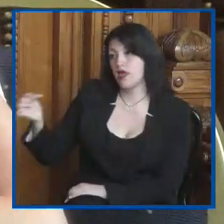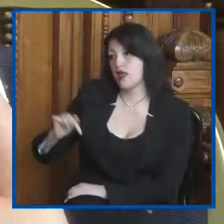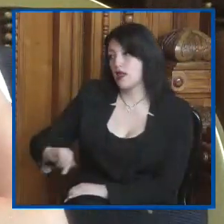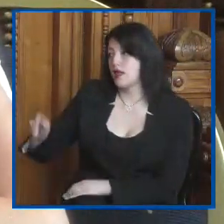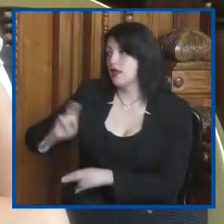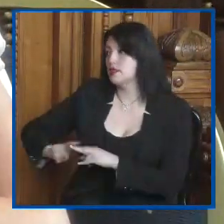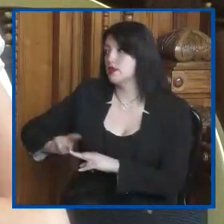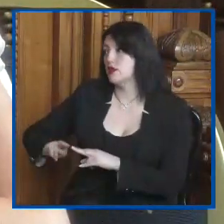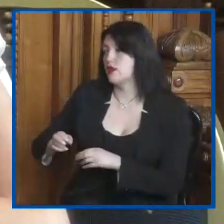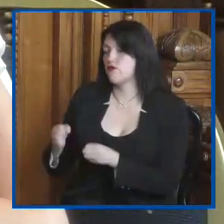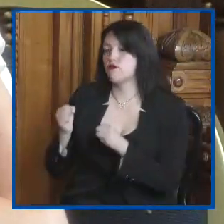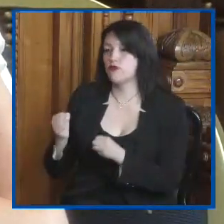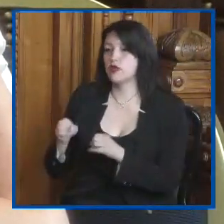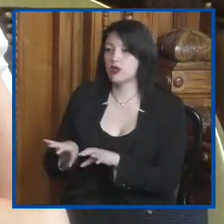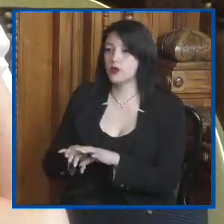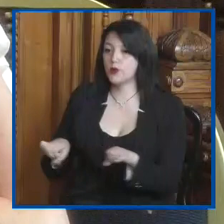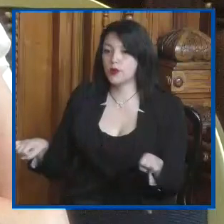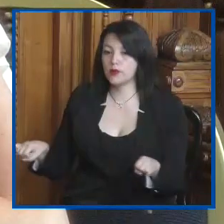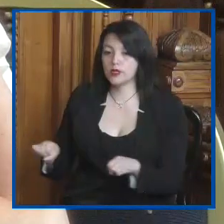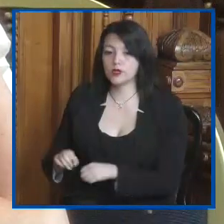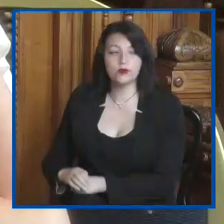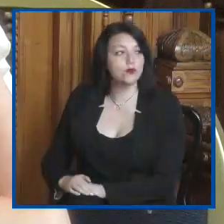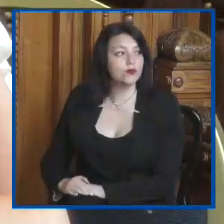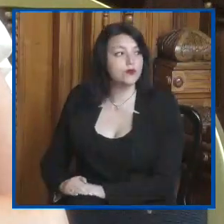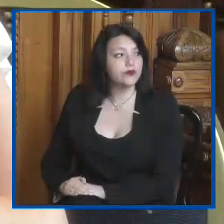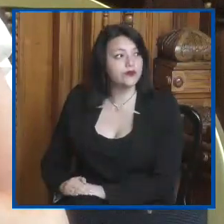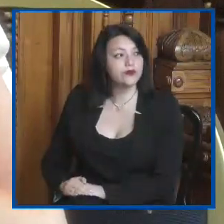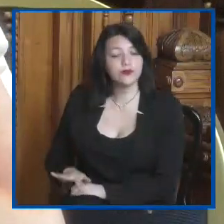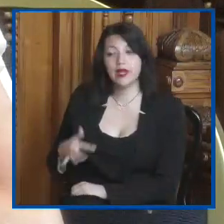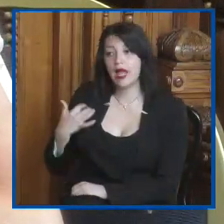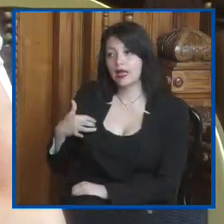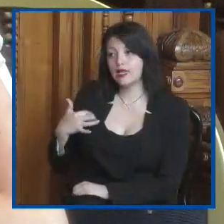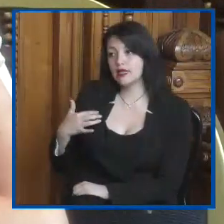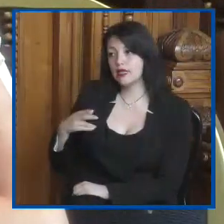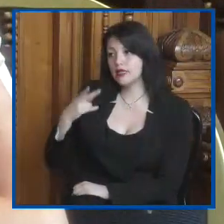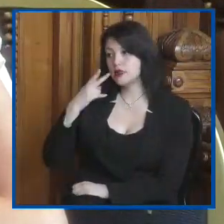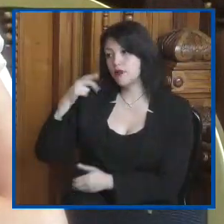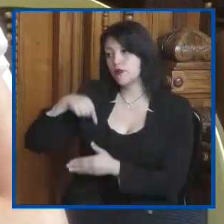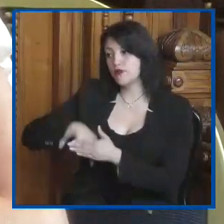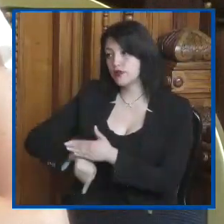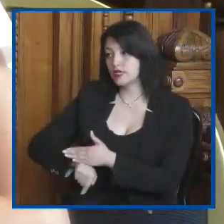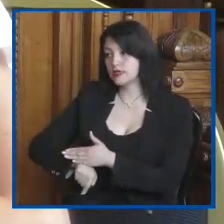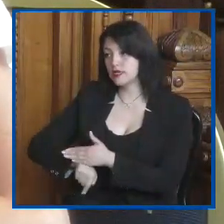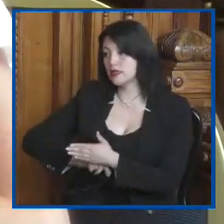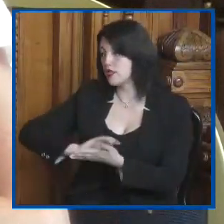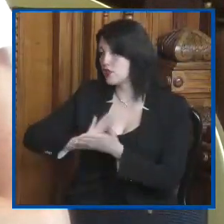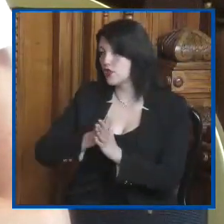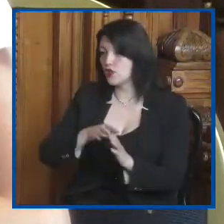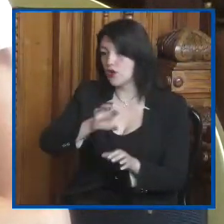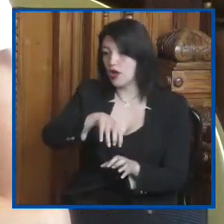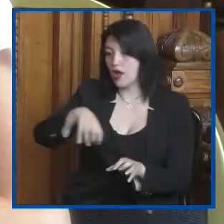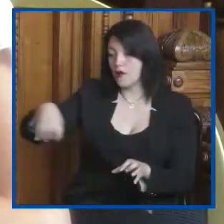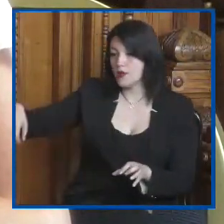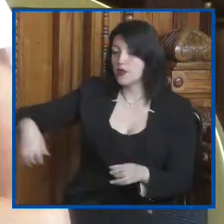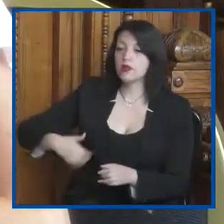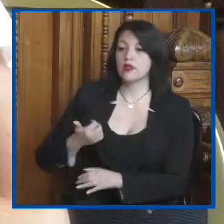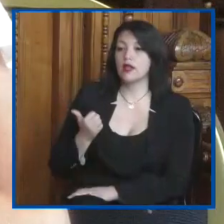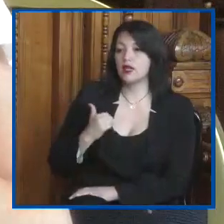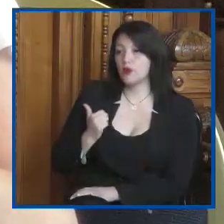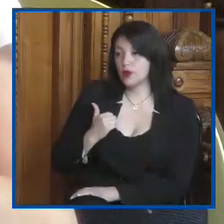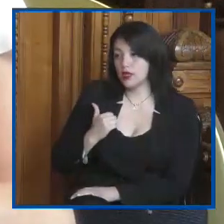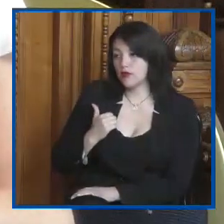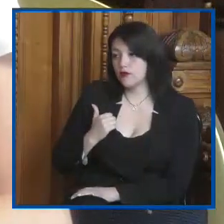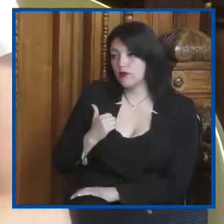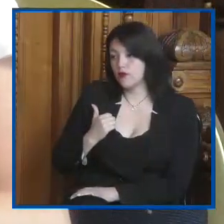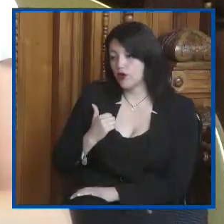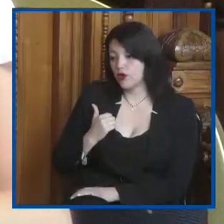compromiso, creo yo, en la Argentina, para que esto se profundice desde todos los ámbitos, desde el Ejecutivo. Bueno,